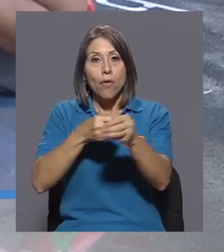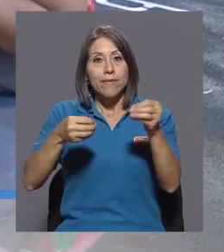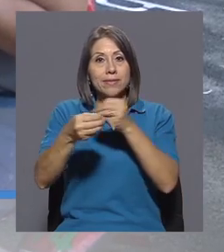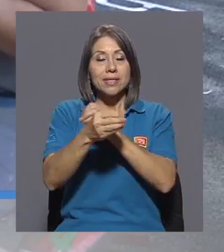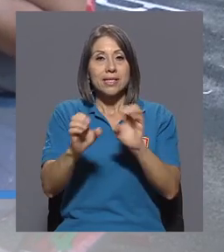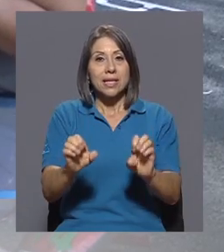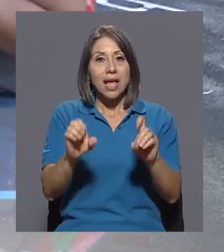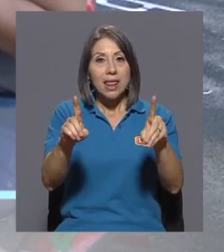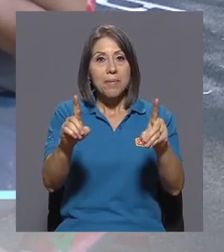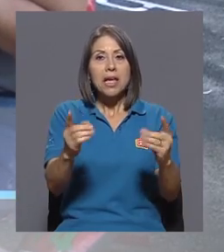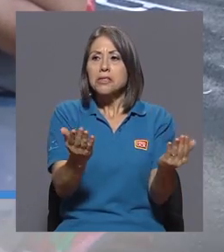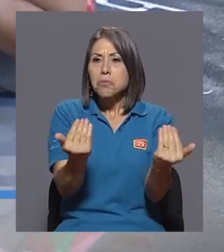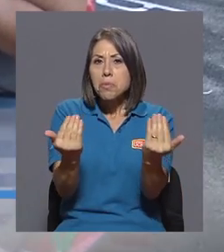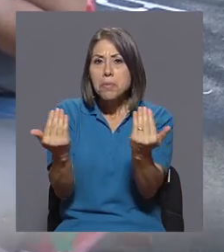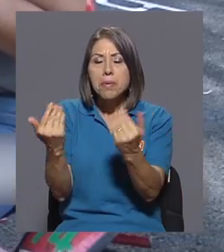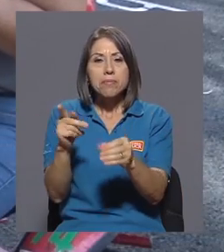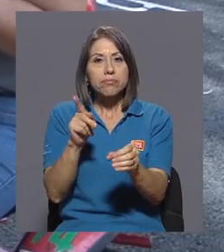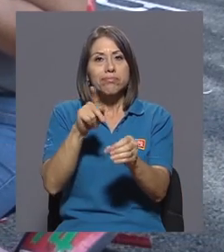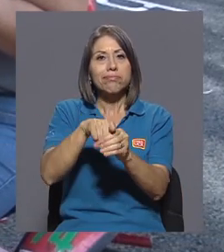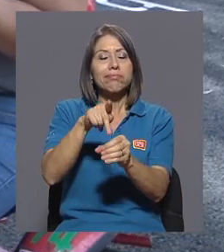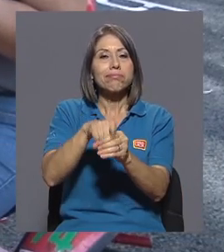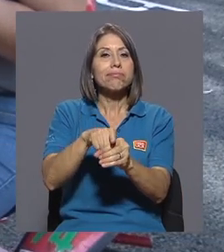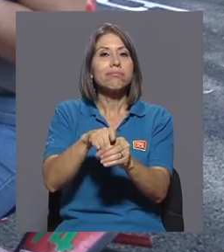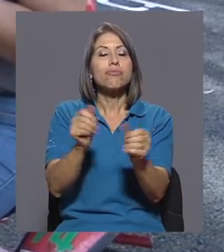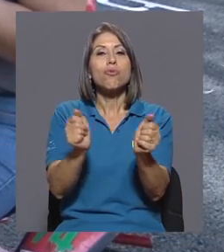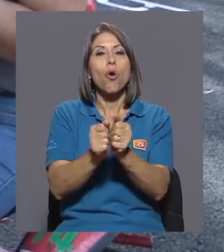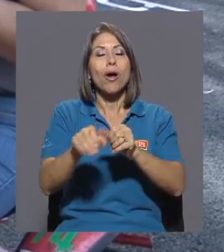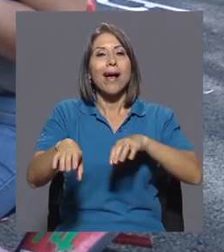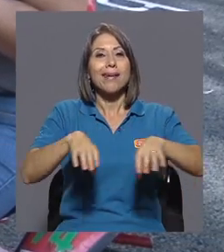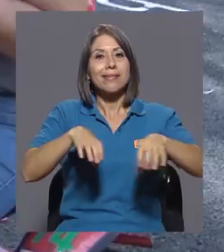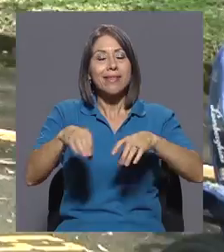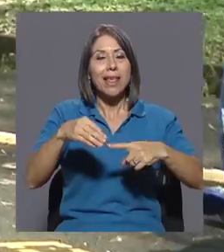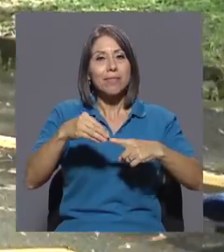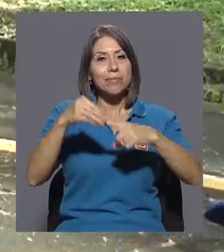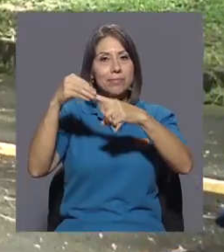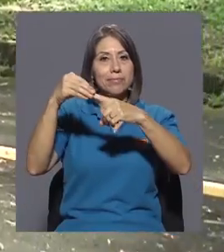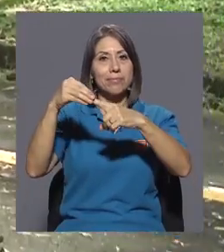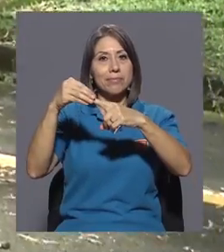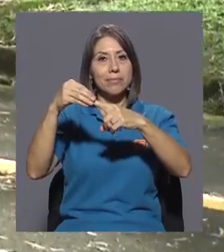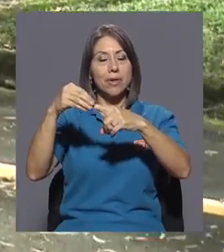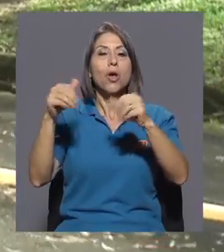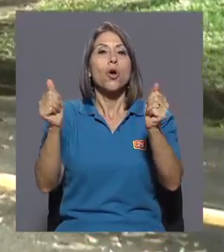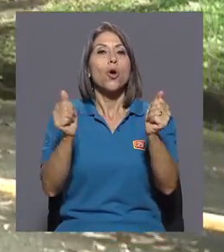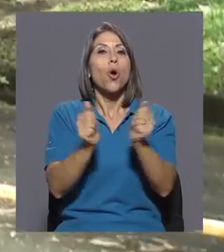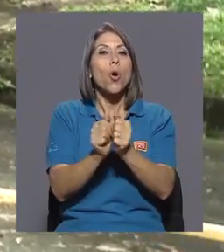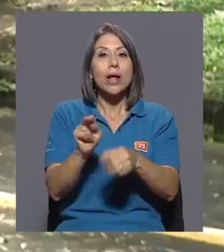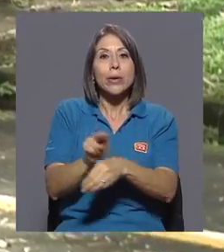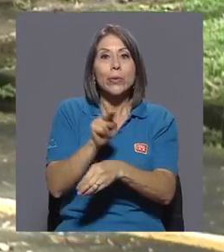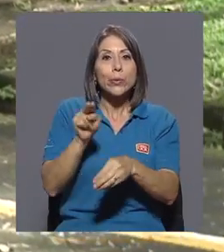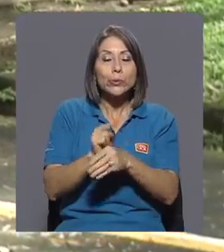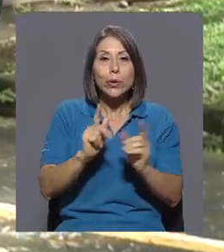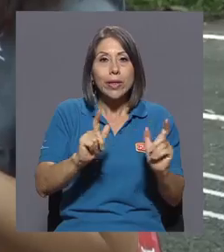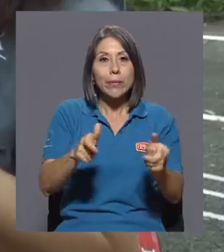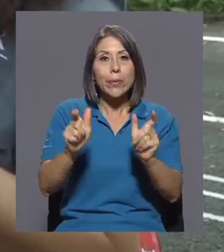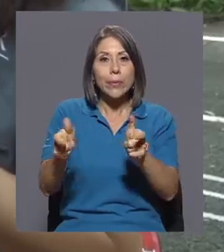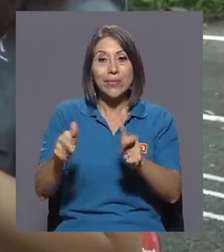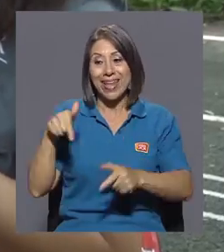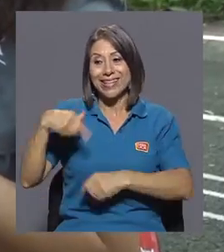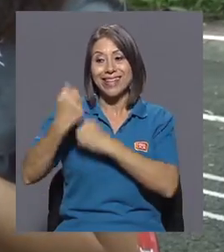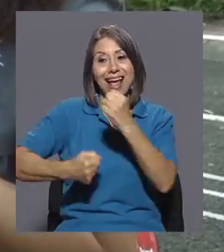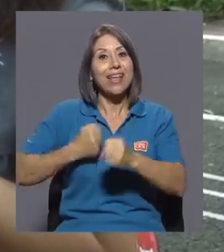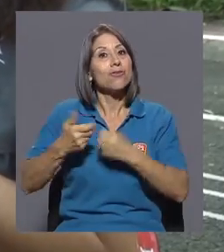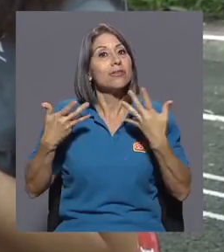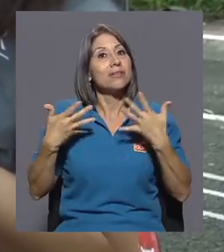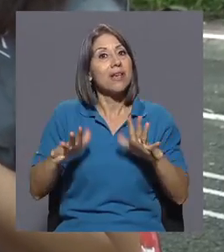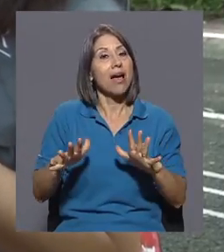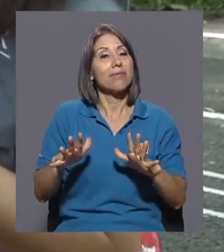ellos participen desde una actividad particular con manejo de residuos. Este año cumplimos ya